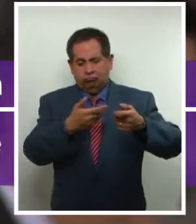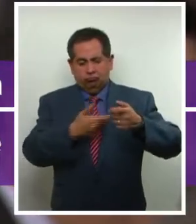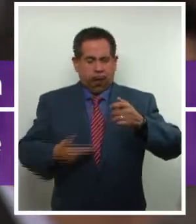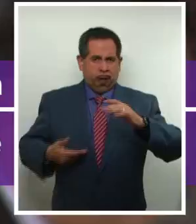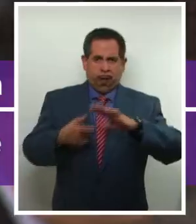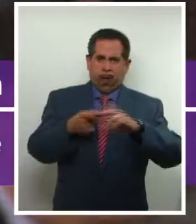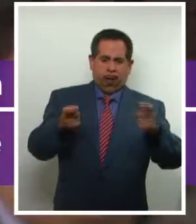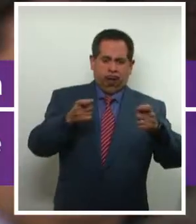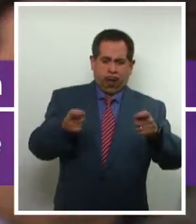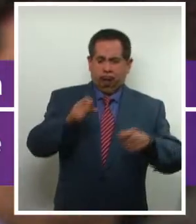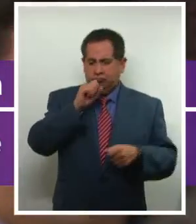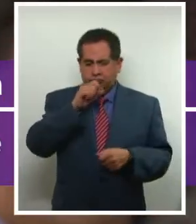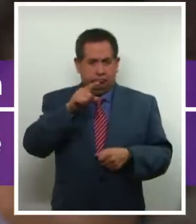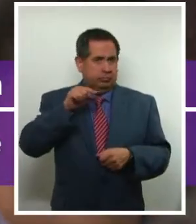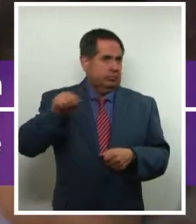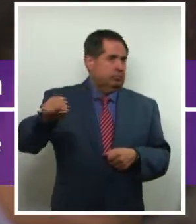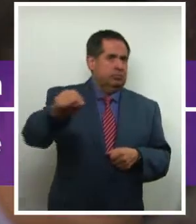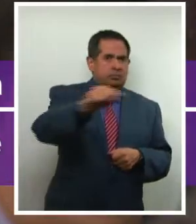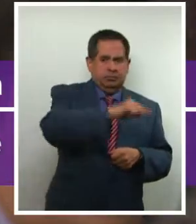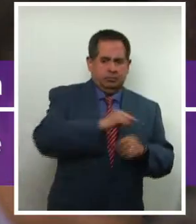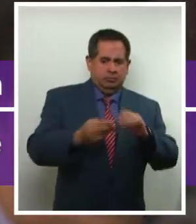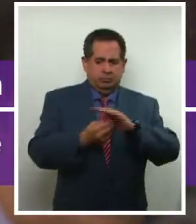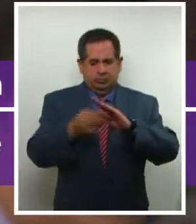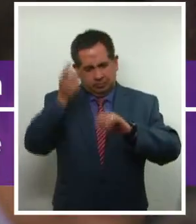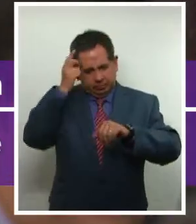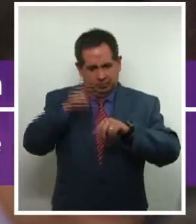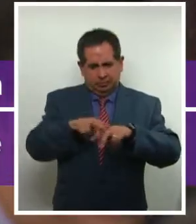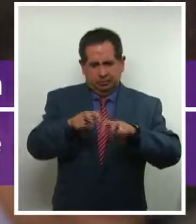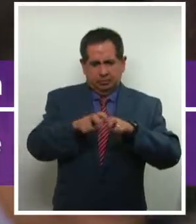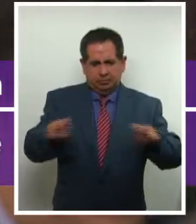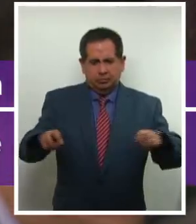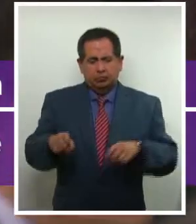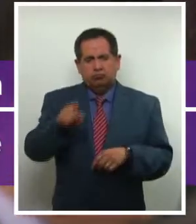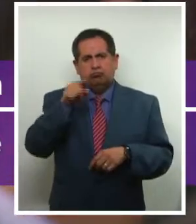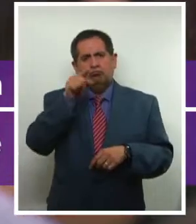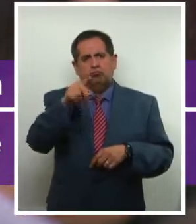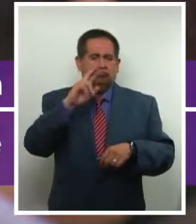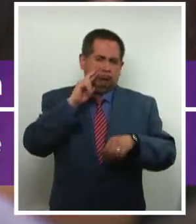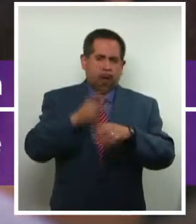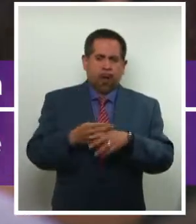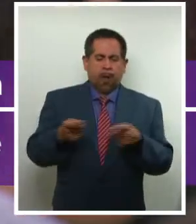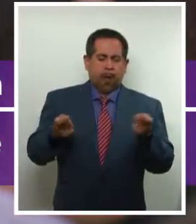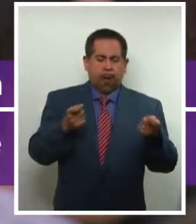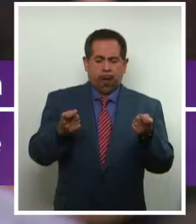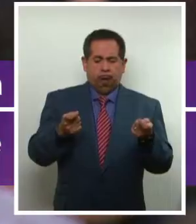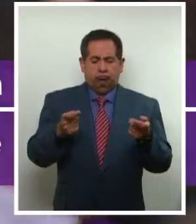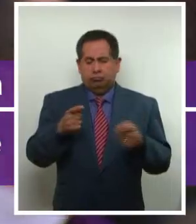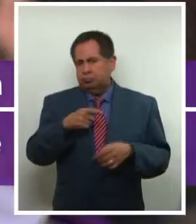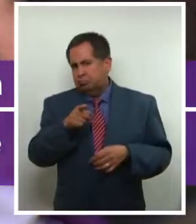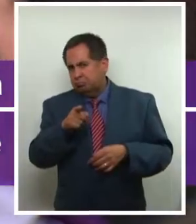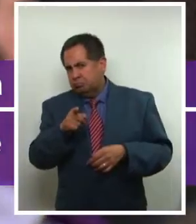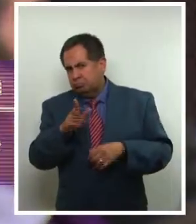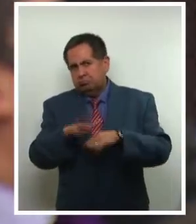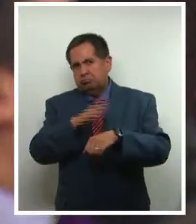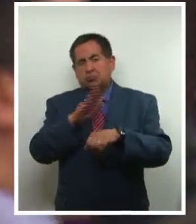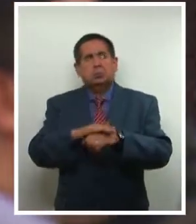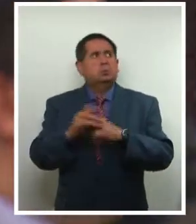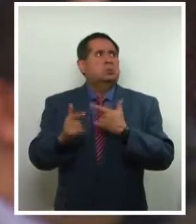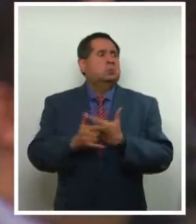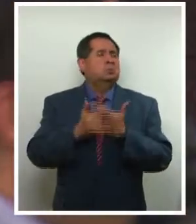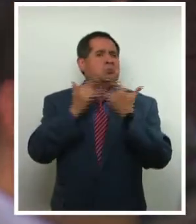que los miembros de la mesa directiva. Un papel que yo califico de